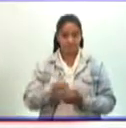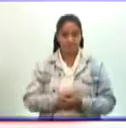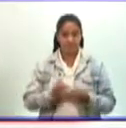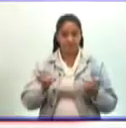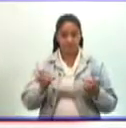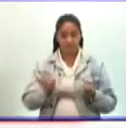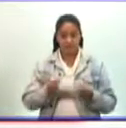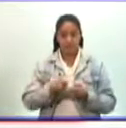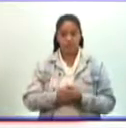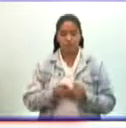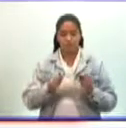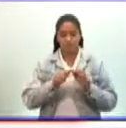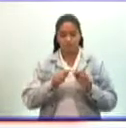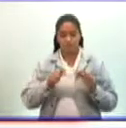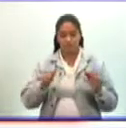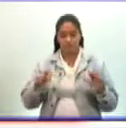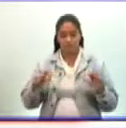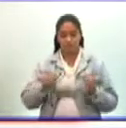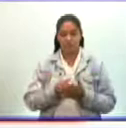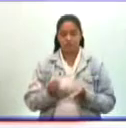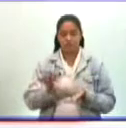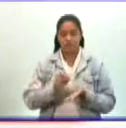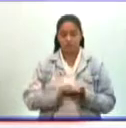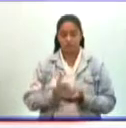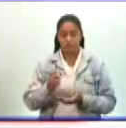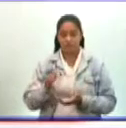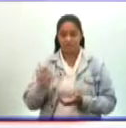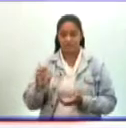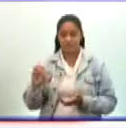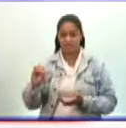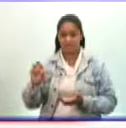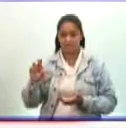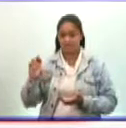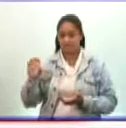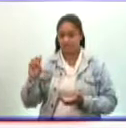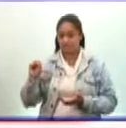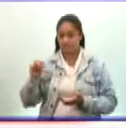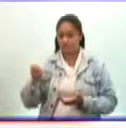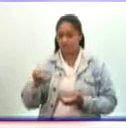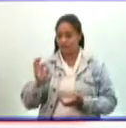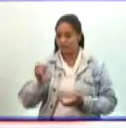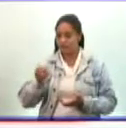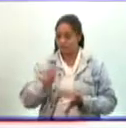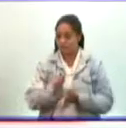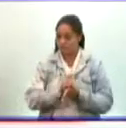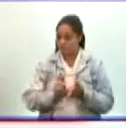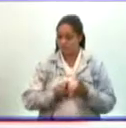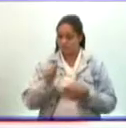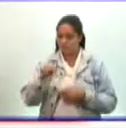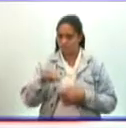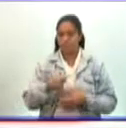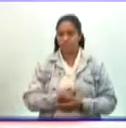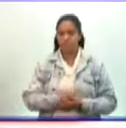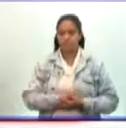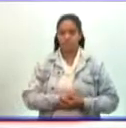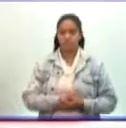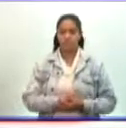desconocidos aplicando el teorema de las transversales. Vamos a copiar el tema de la clase de hoy.